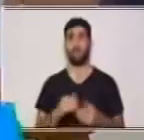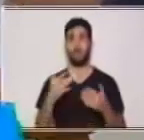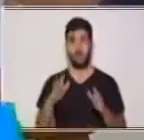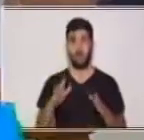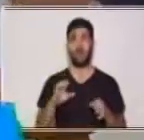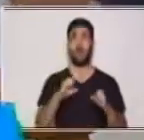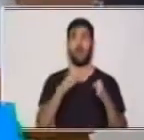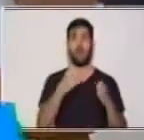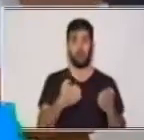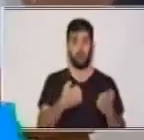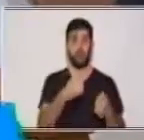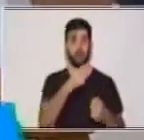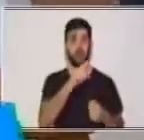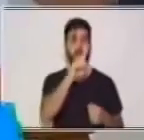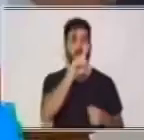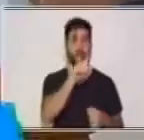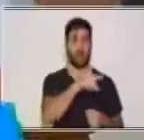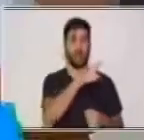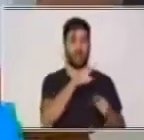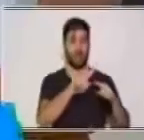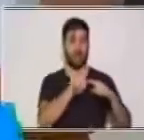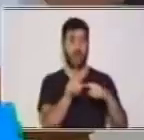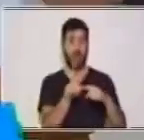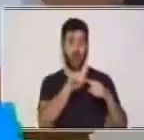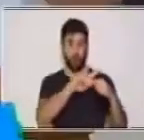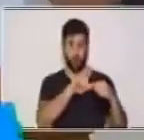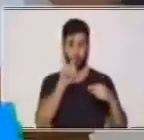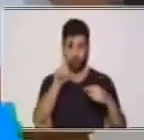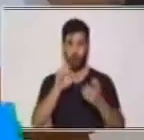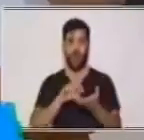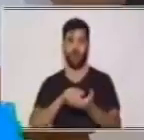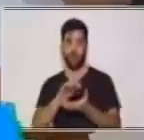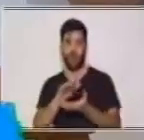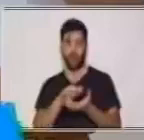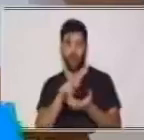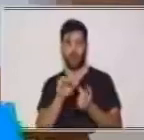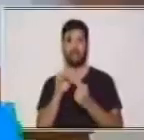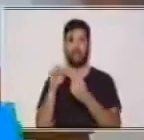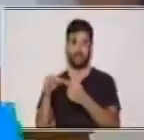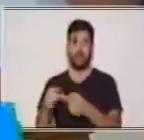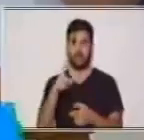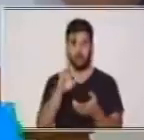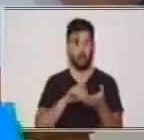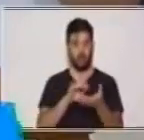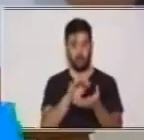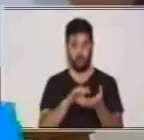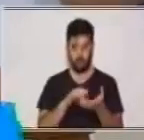la tangente inversa, se lo hace con la supercalculadora, de 1.33